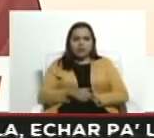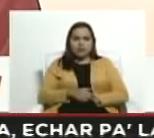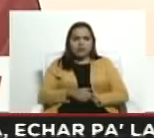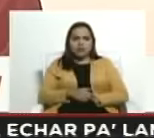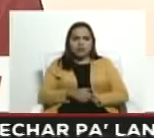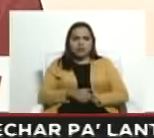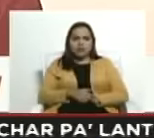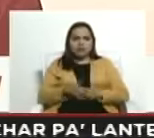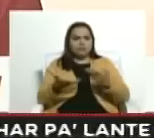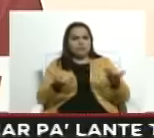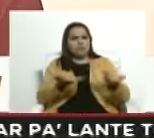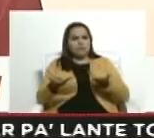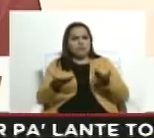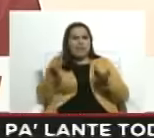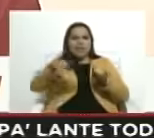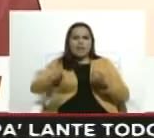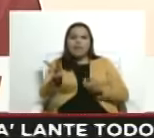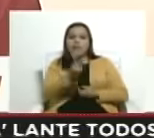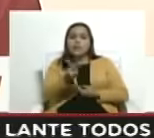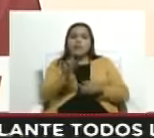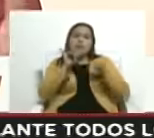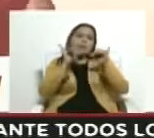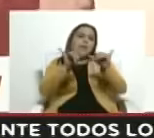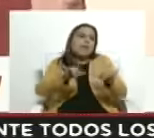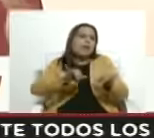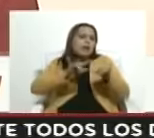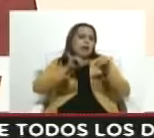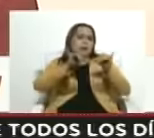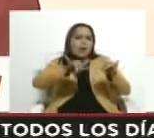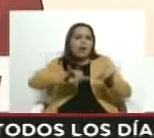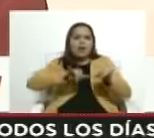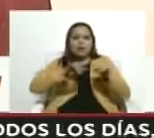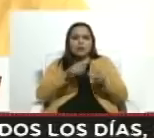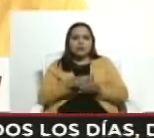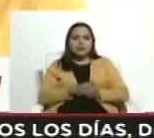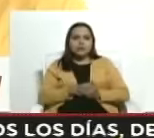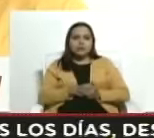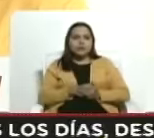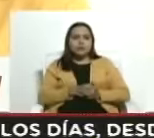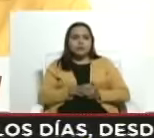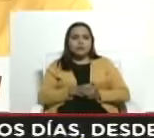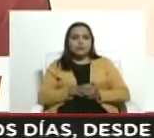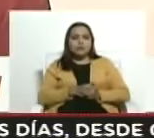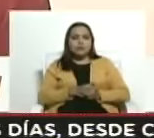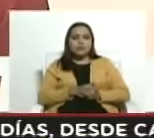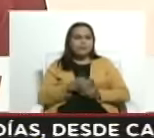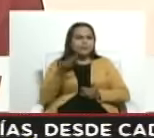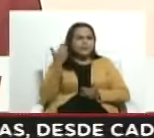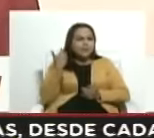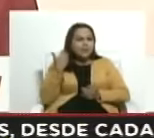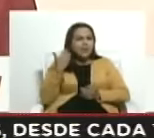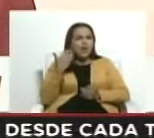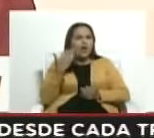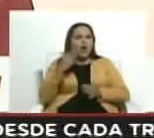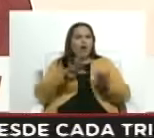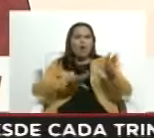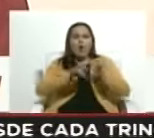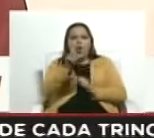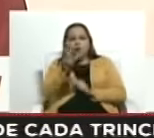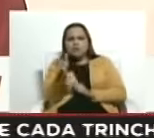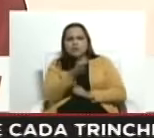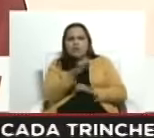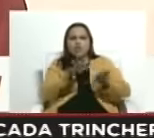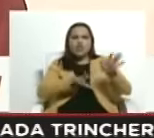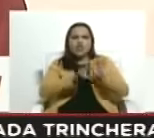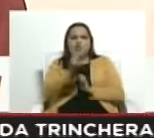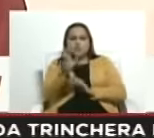¿Hasta cuándo? Y aquí en Venezuela son los mismos. Estos días, Melanie, de 10, 11, 12, 13, tiene que servir para ver los